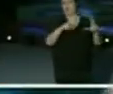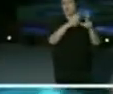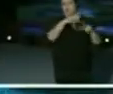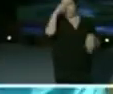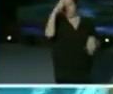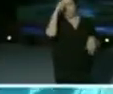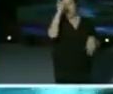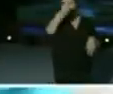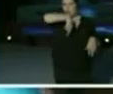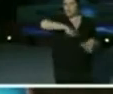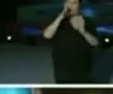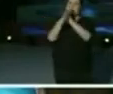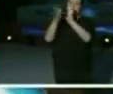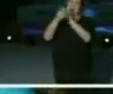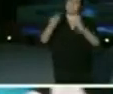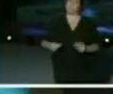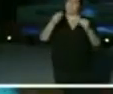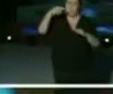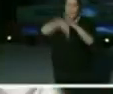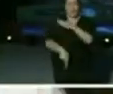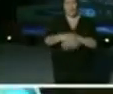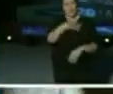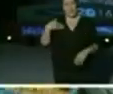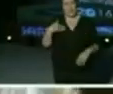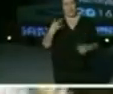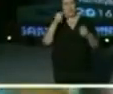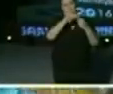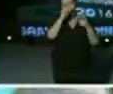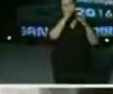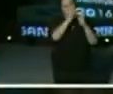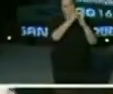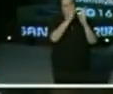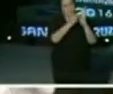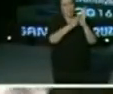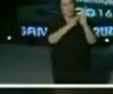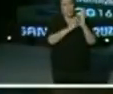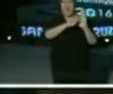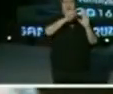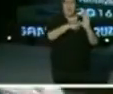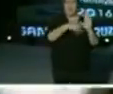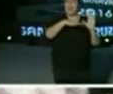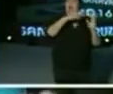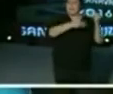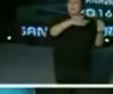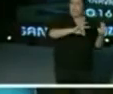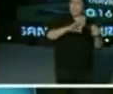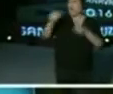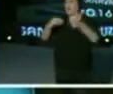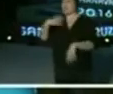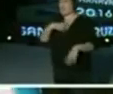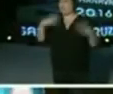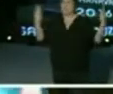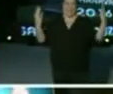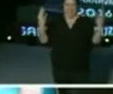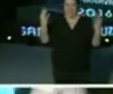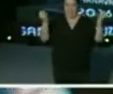quiere decirles y explicarles en qué consiste y qué puntos, qué pueden y qué no pueden hacer de la ley Mordaza.